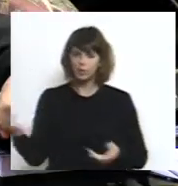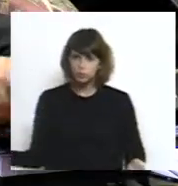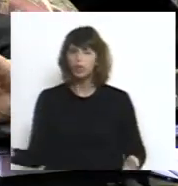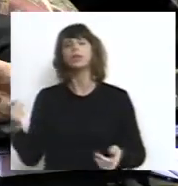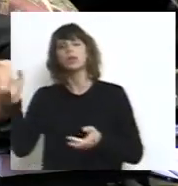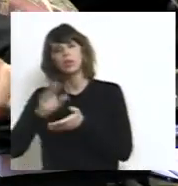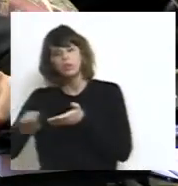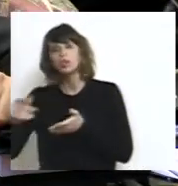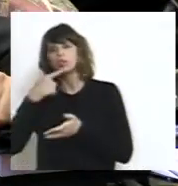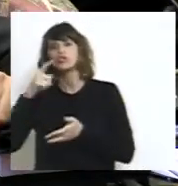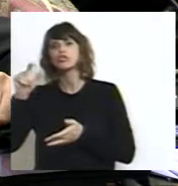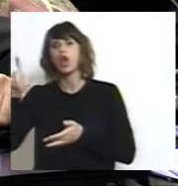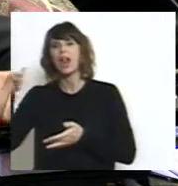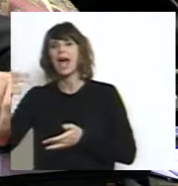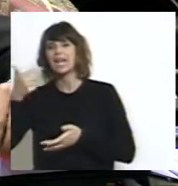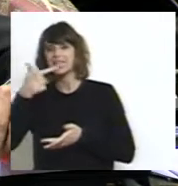particulares.